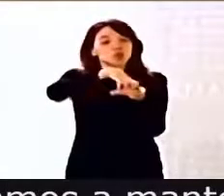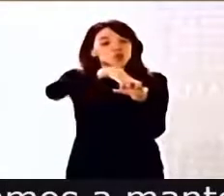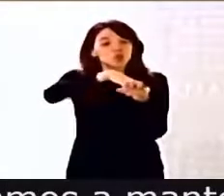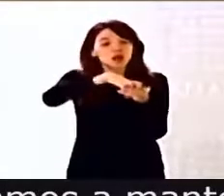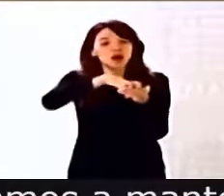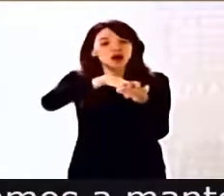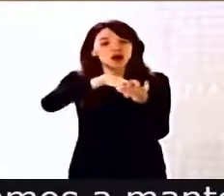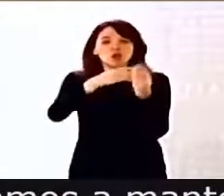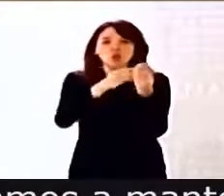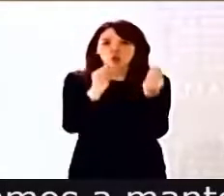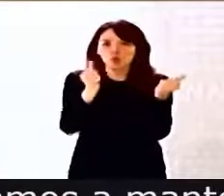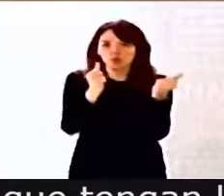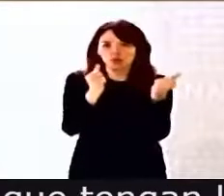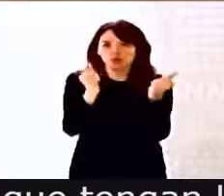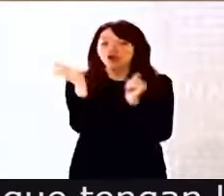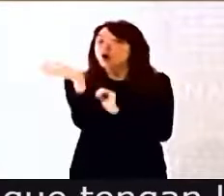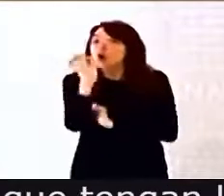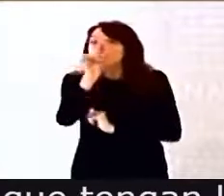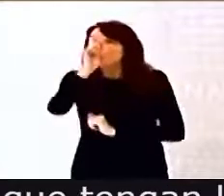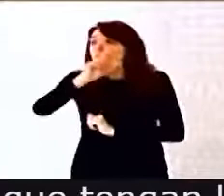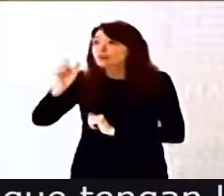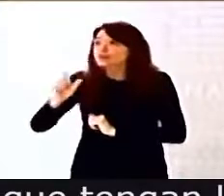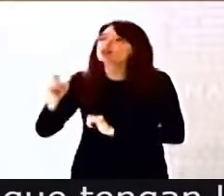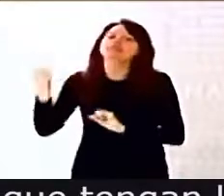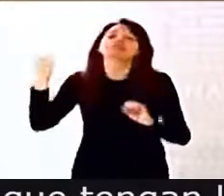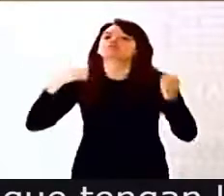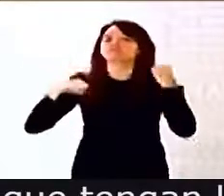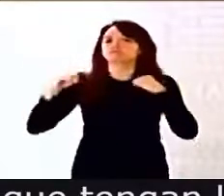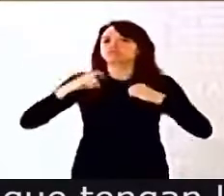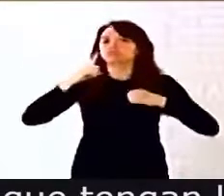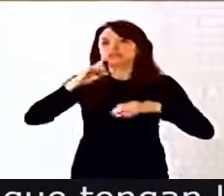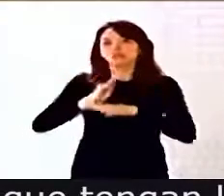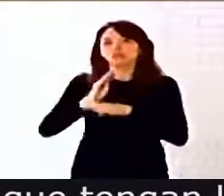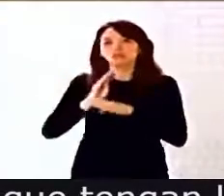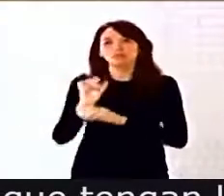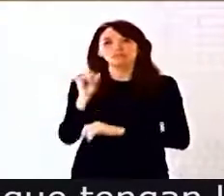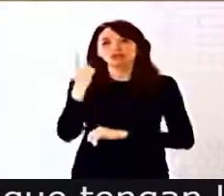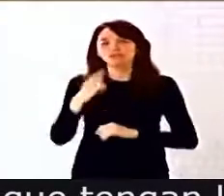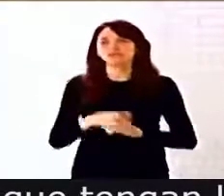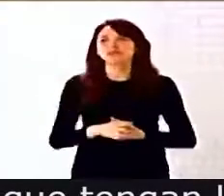o dicho de otro modo, que la gente actúe de la forma lo más segura posible, ¿vale?